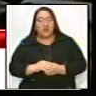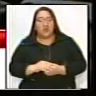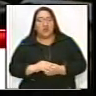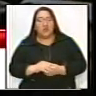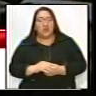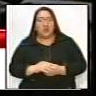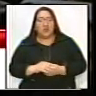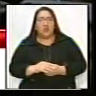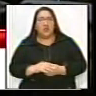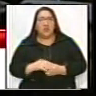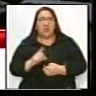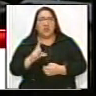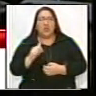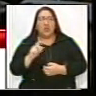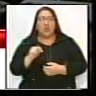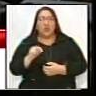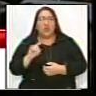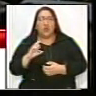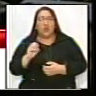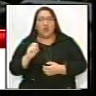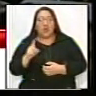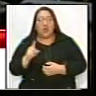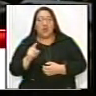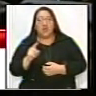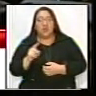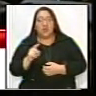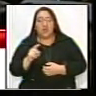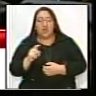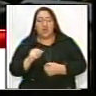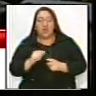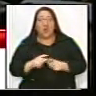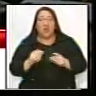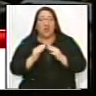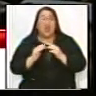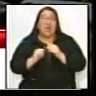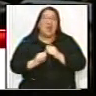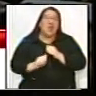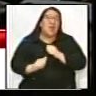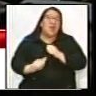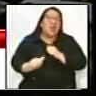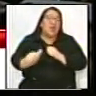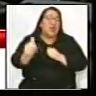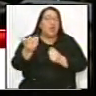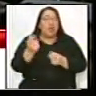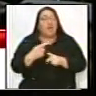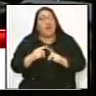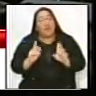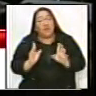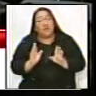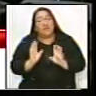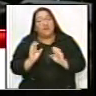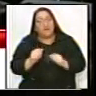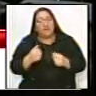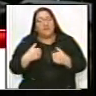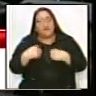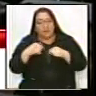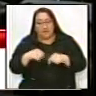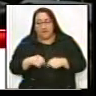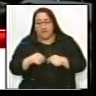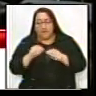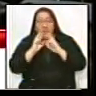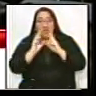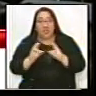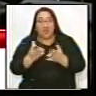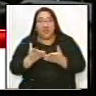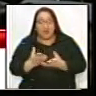Benuco Landeo Flores. El lugar de donde ellos vienen es totalmente alejado en la selva, pero sí tenemos acá la